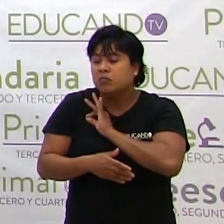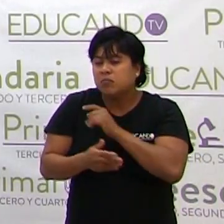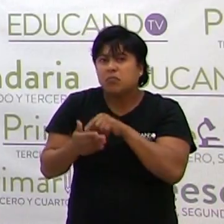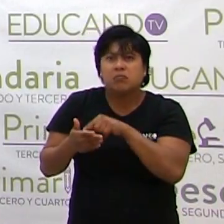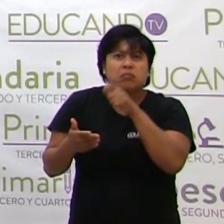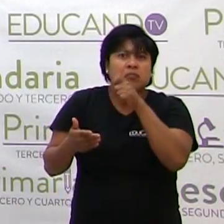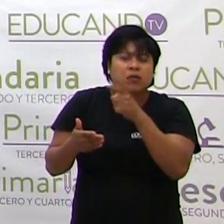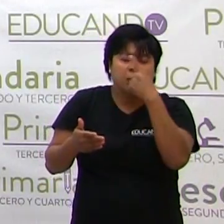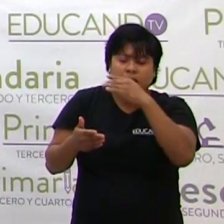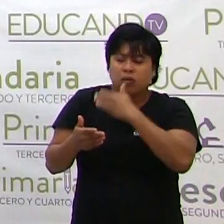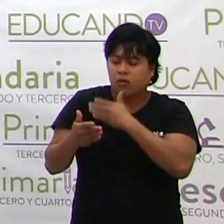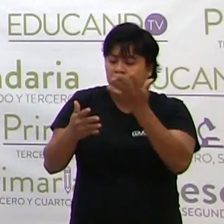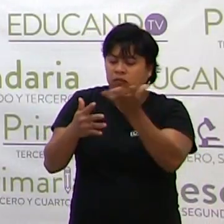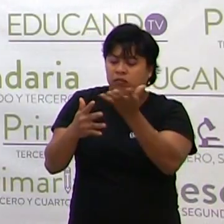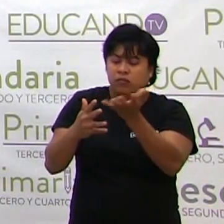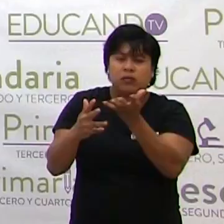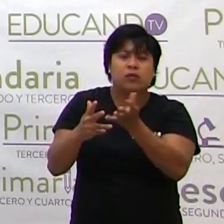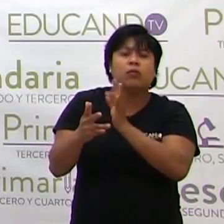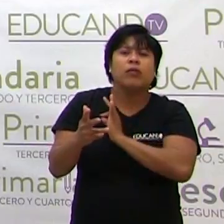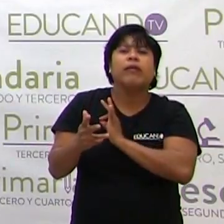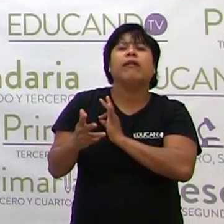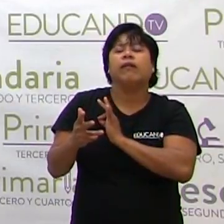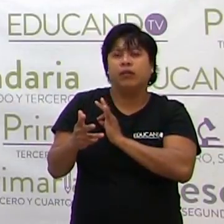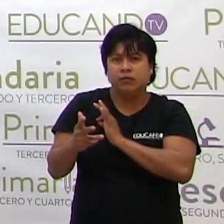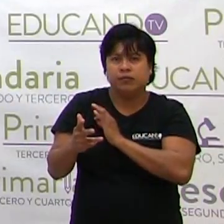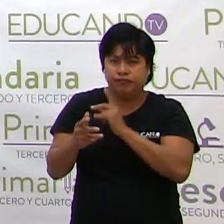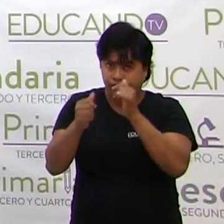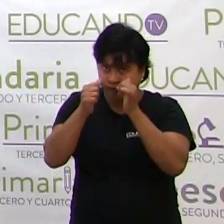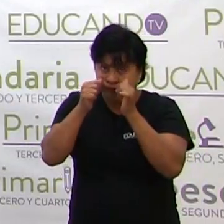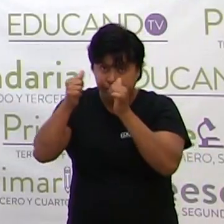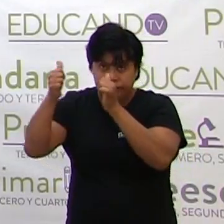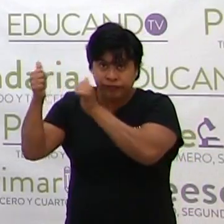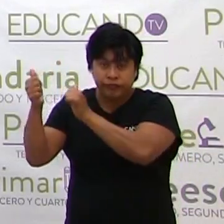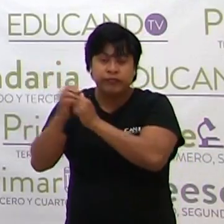las partes y hacer referencias de ellas. Mucha atención.